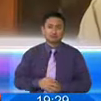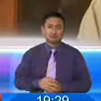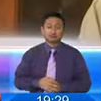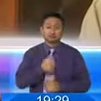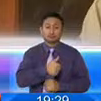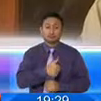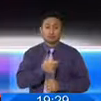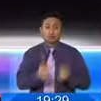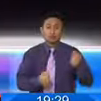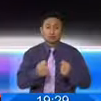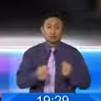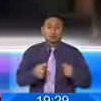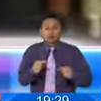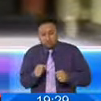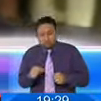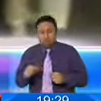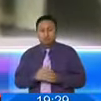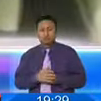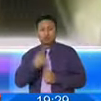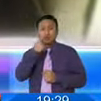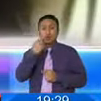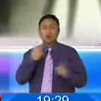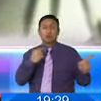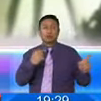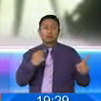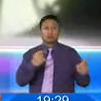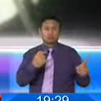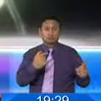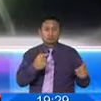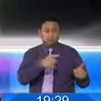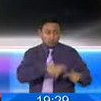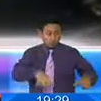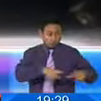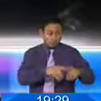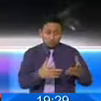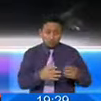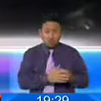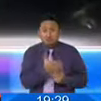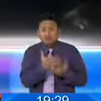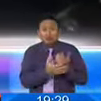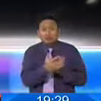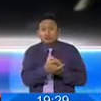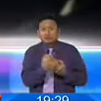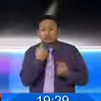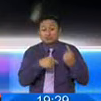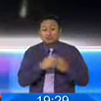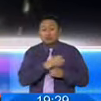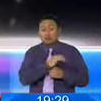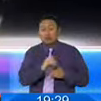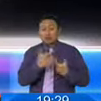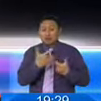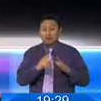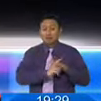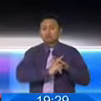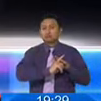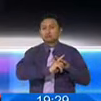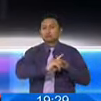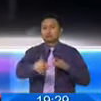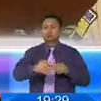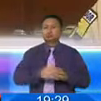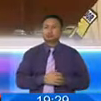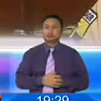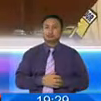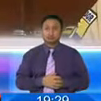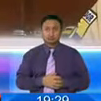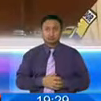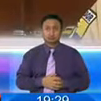del vehículo camión. El chofer del pesado vehículo no fue encontrado en el sitio. Presumen que herido, o al menos con lesiones graves, logró abandonar la escena.